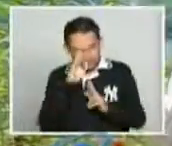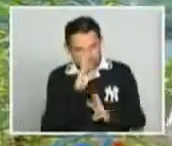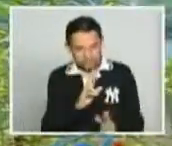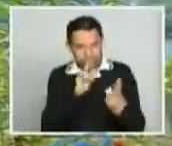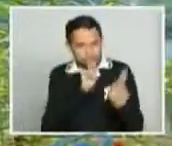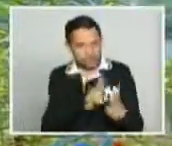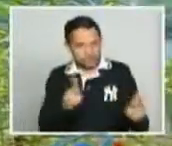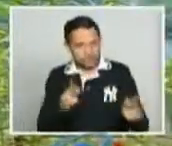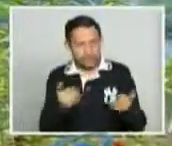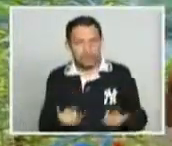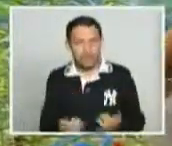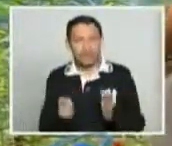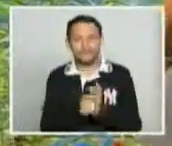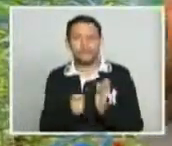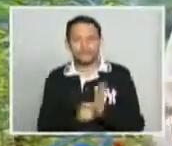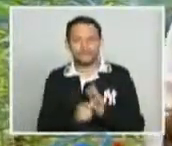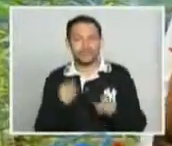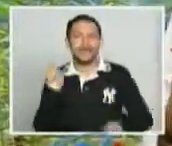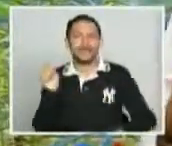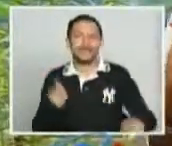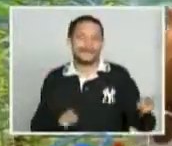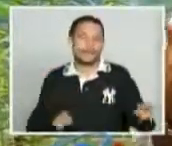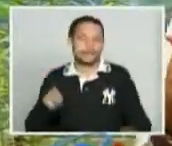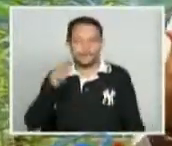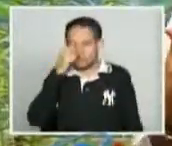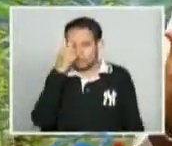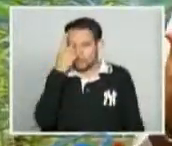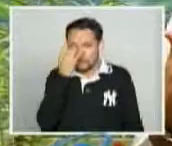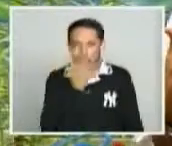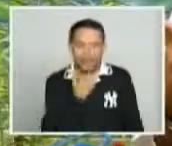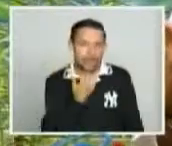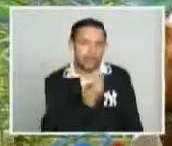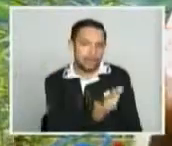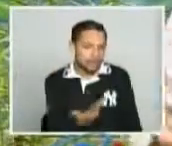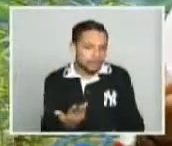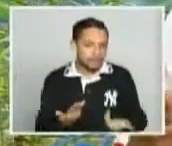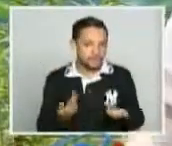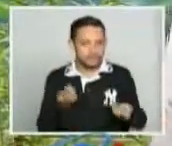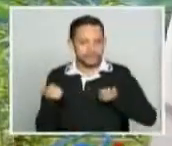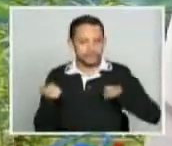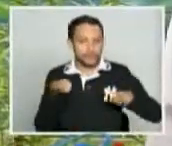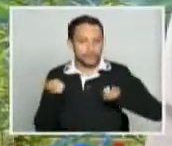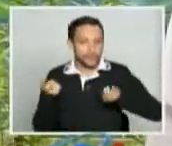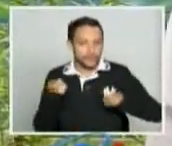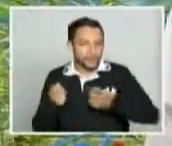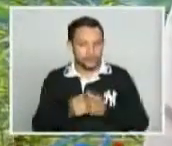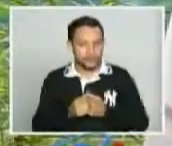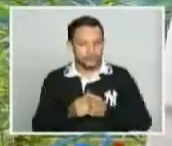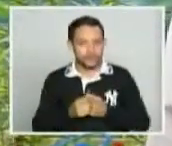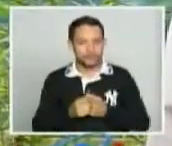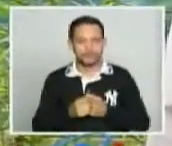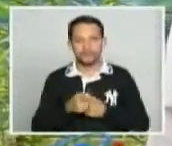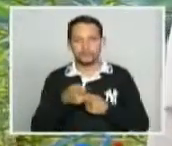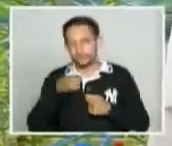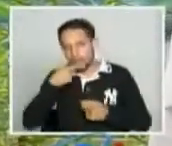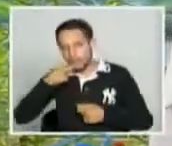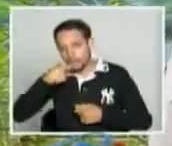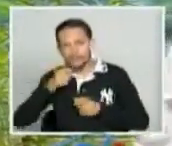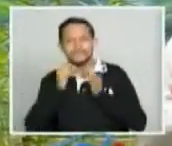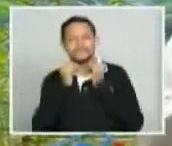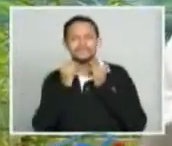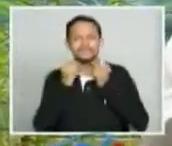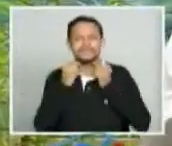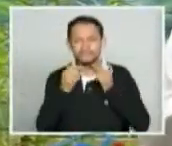veces las personas cometen errores con el tema del manejo de los medicamentos de la